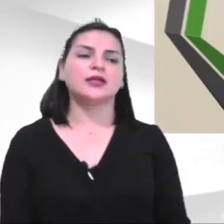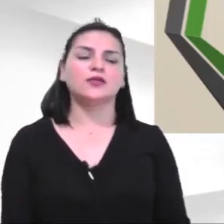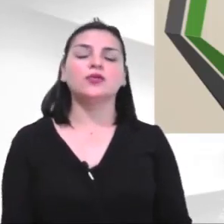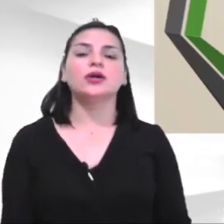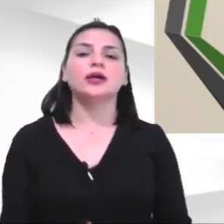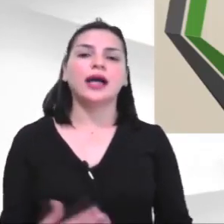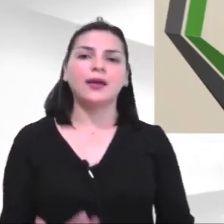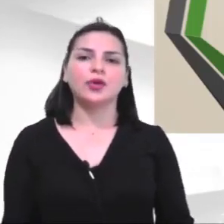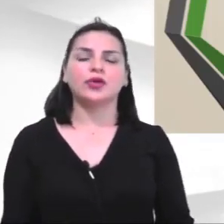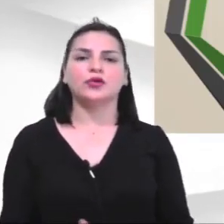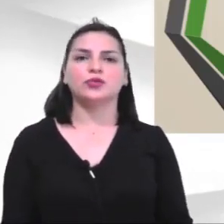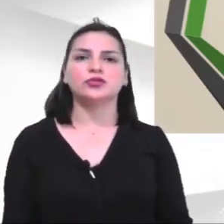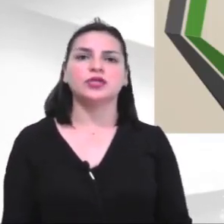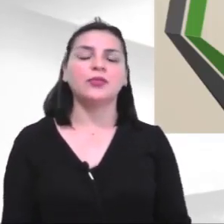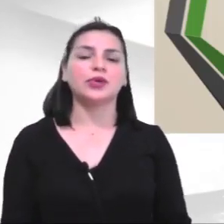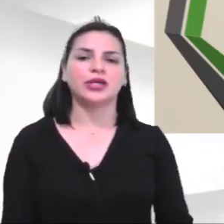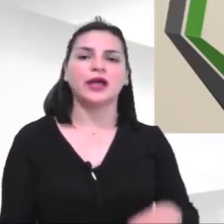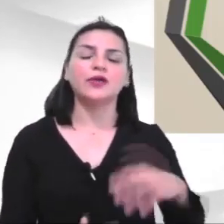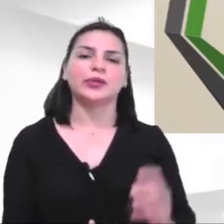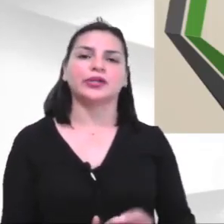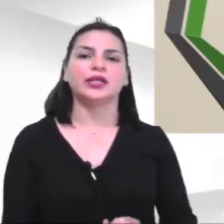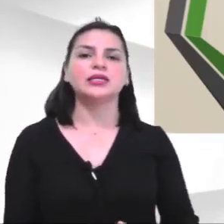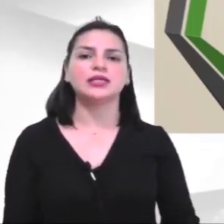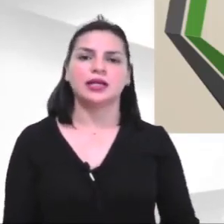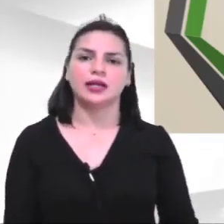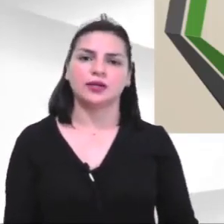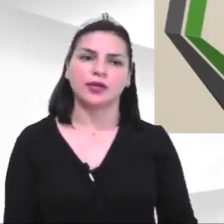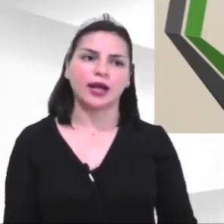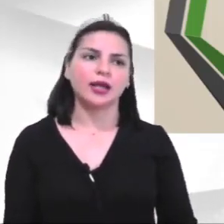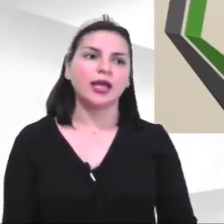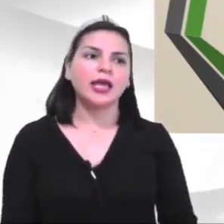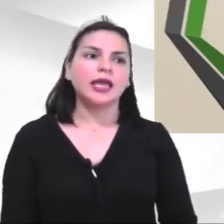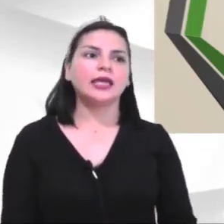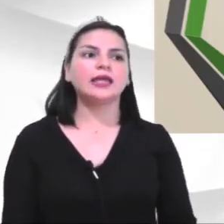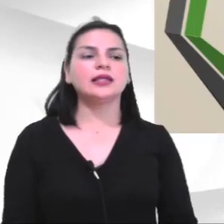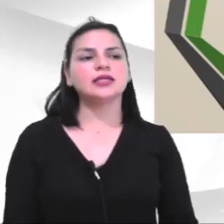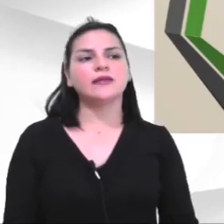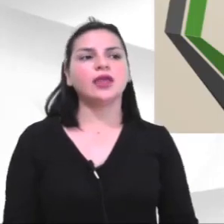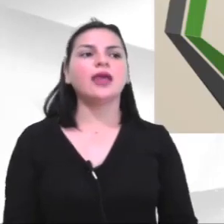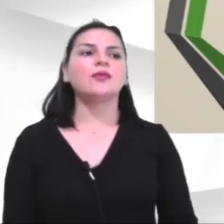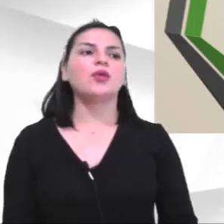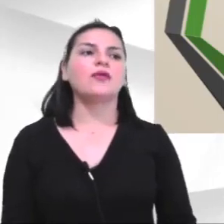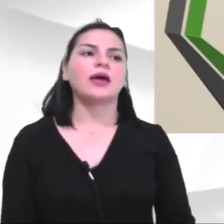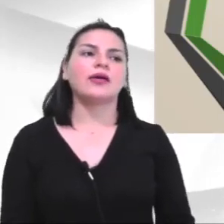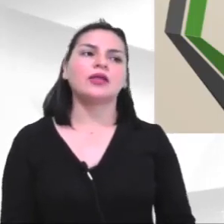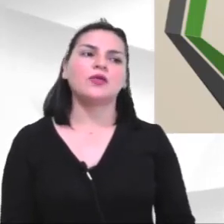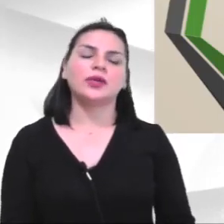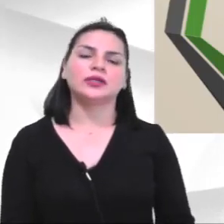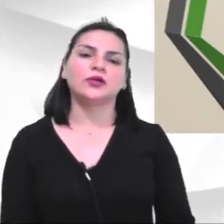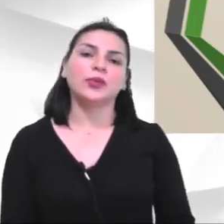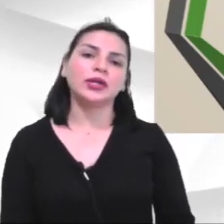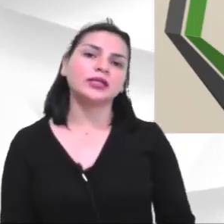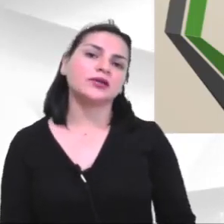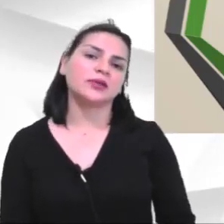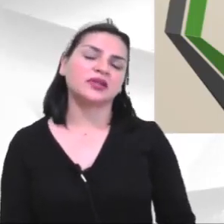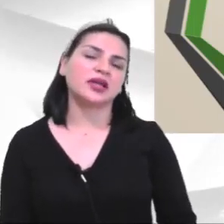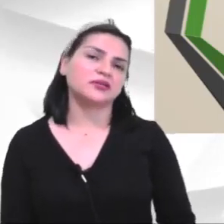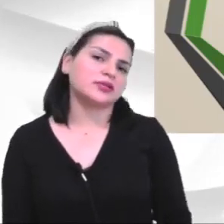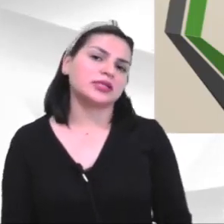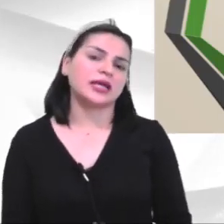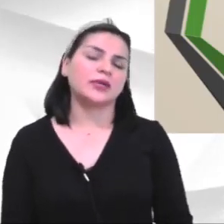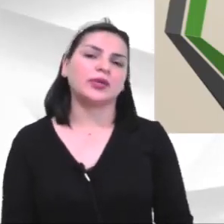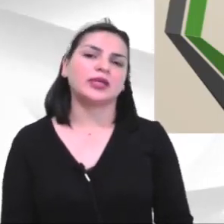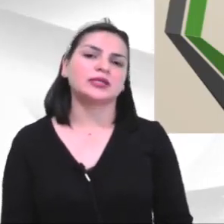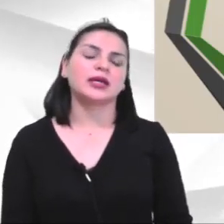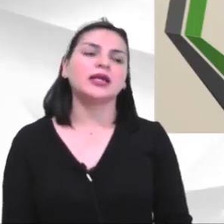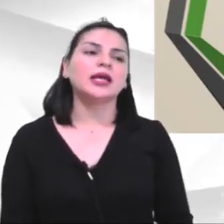está teniendo un cambio de grupo social porque ya no pertenece al área rural. Y en el siguiente ejemplo hablaba de los partidos políticos, ¿verdad?